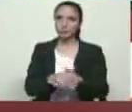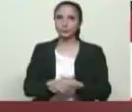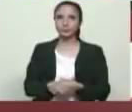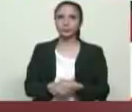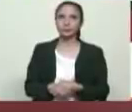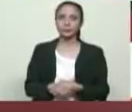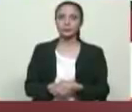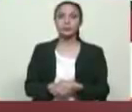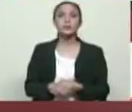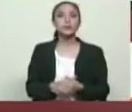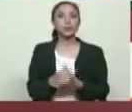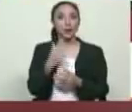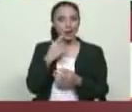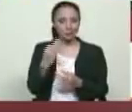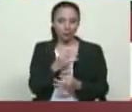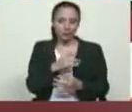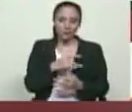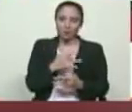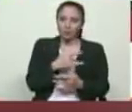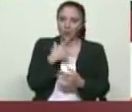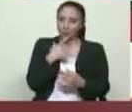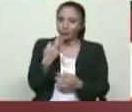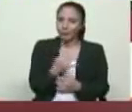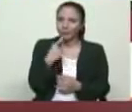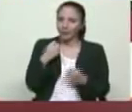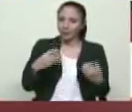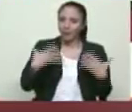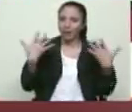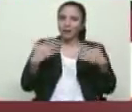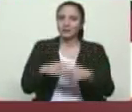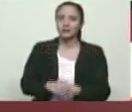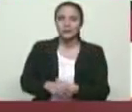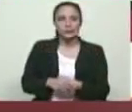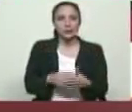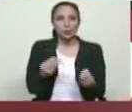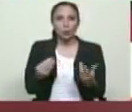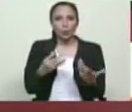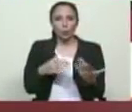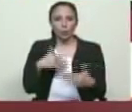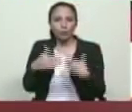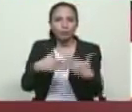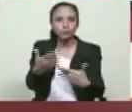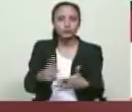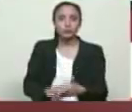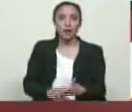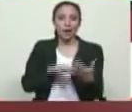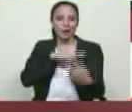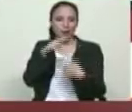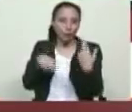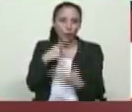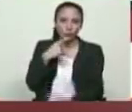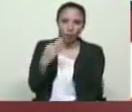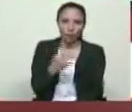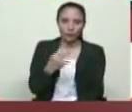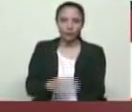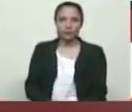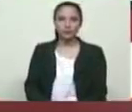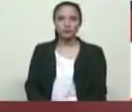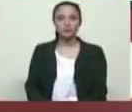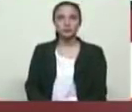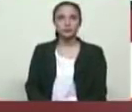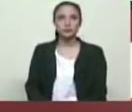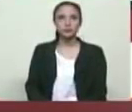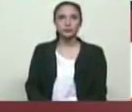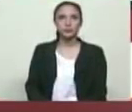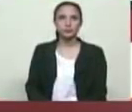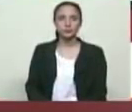La idea es un sentimiento, una verdad que viene de la profundidad, si es revolucionaria de verdad.